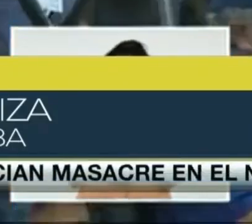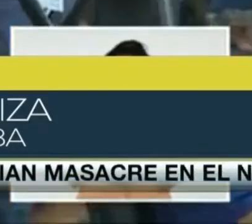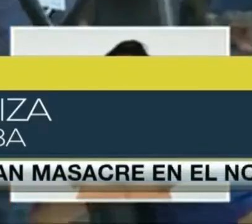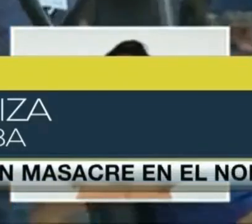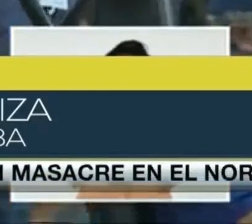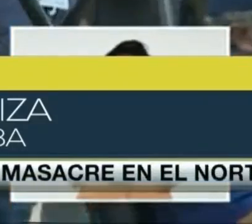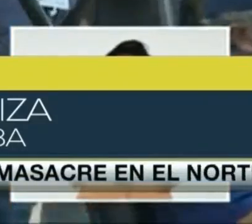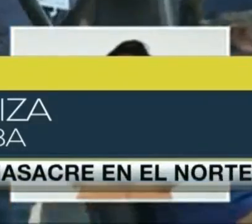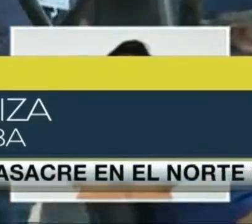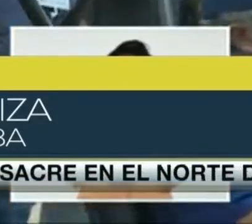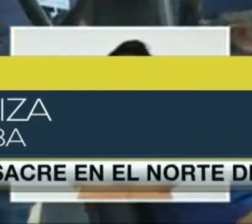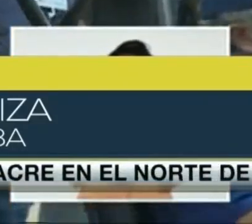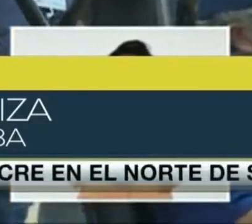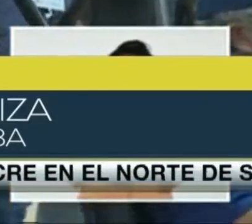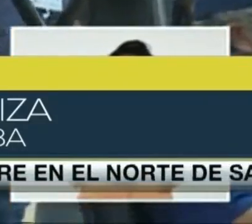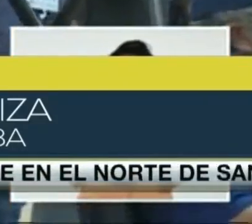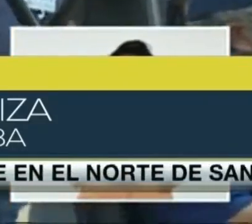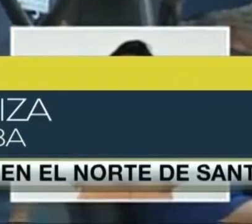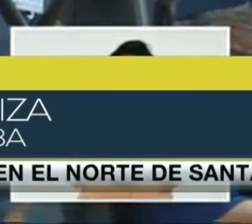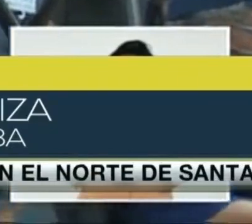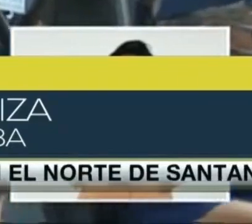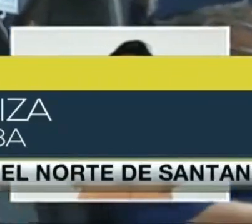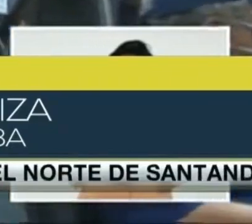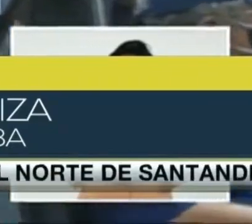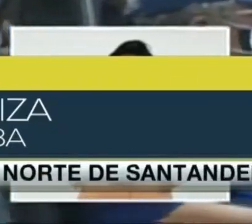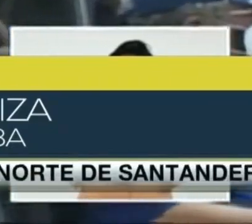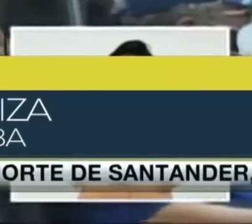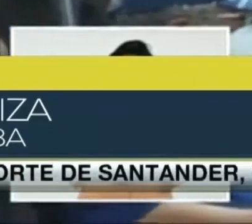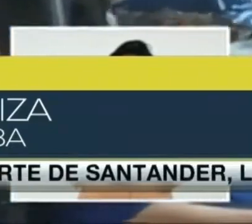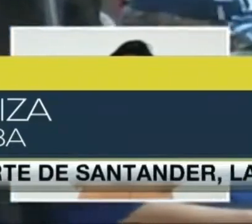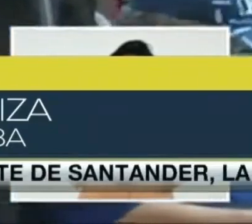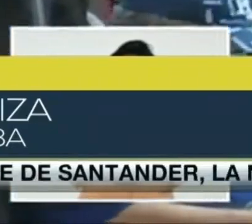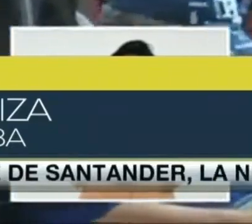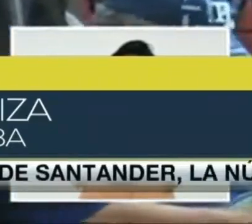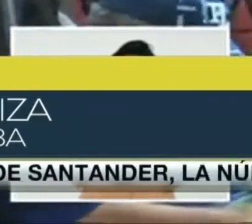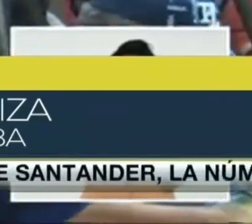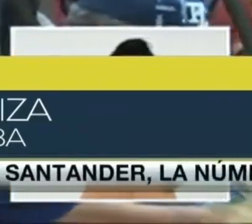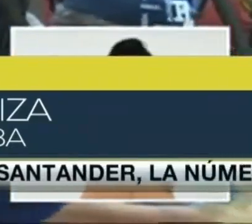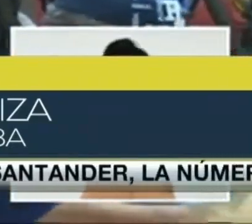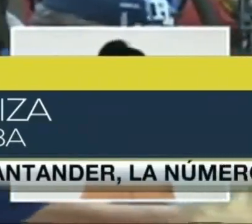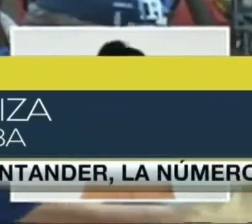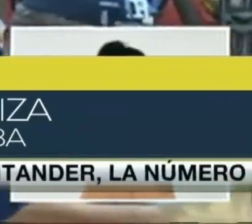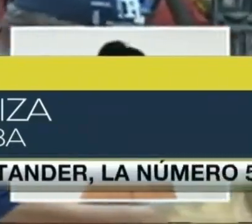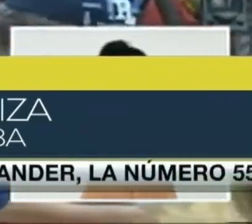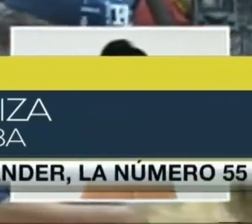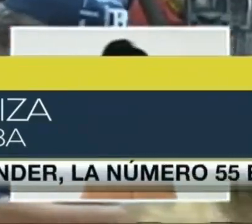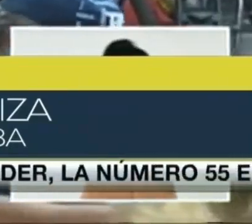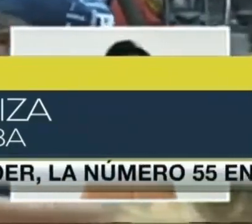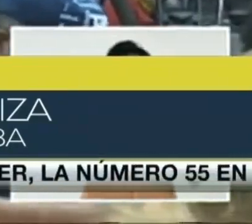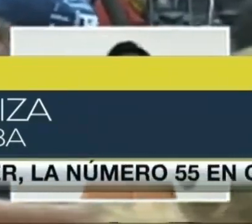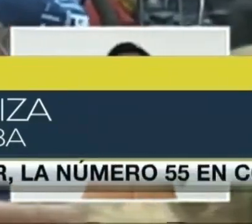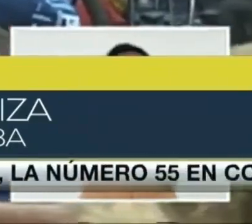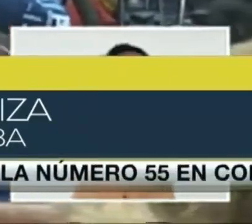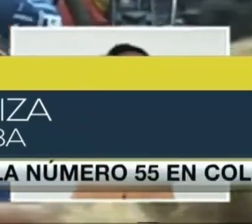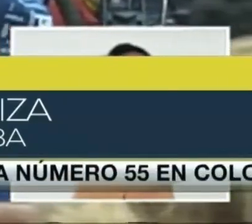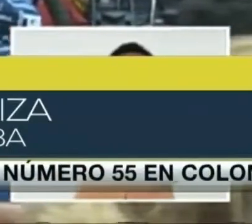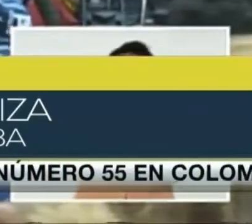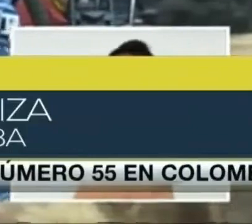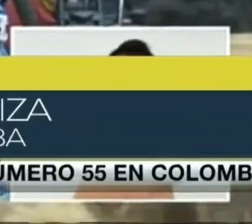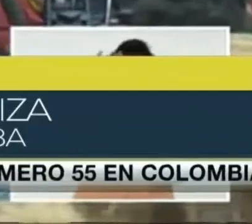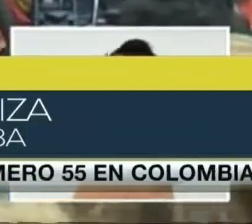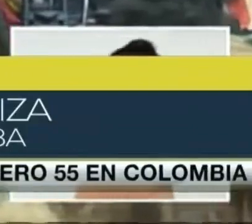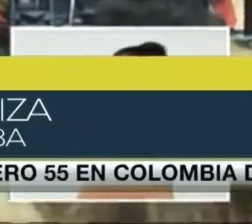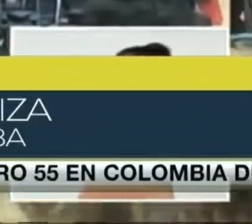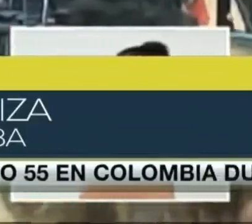Reitero que el gobierno cubano continuará, como ha declarado repetidamente